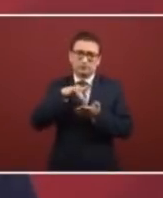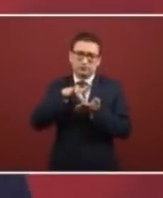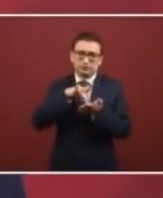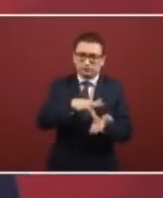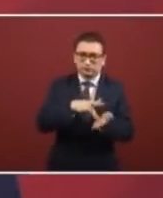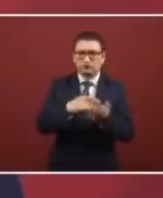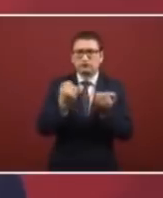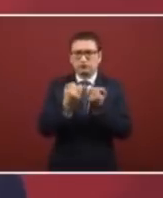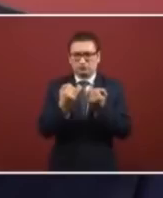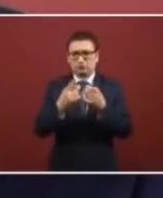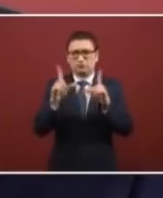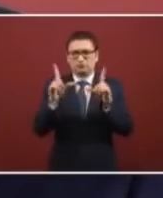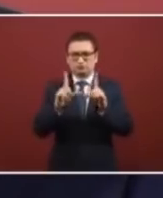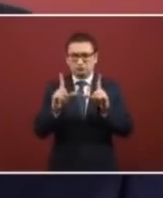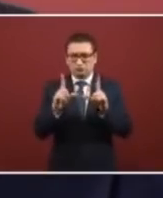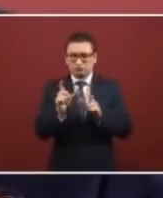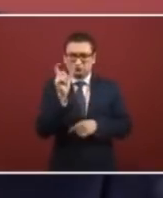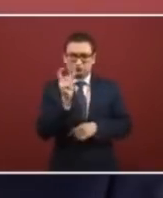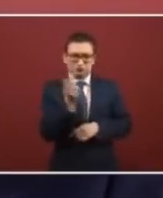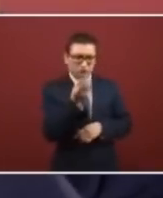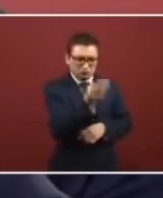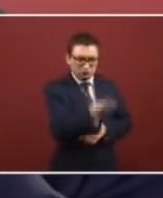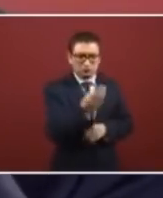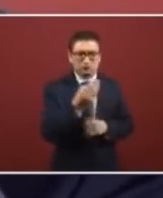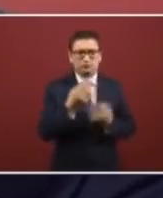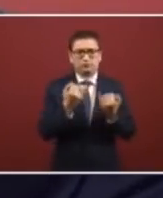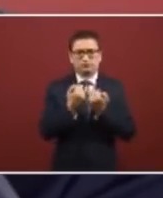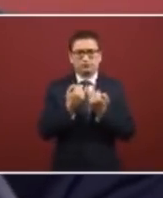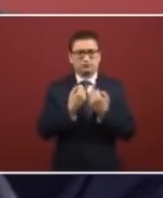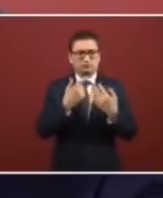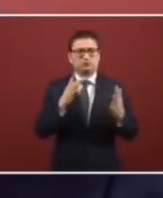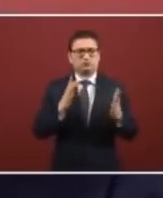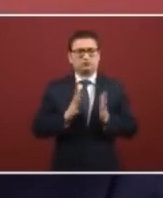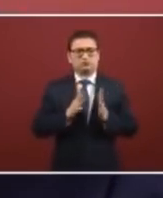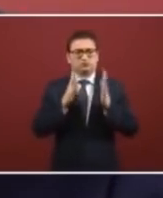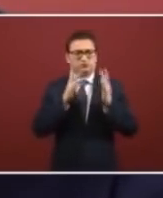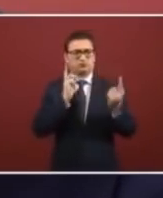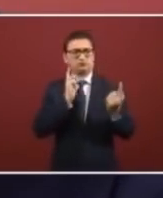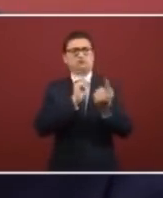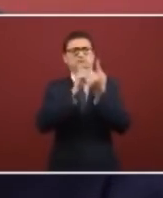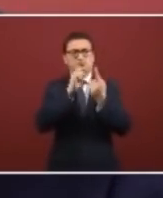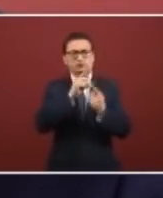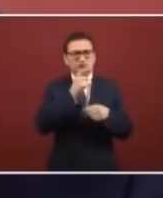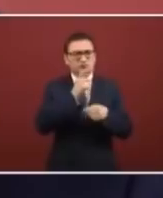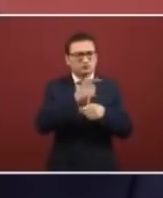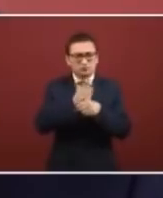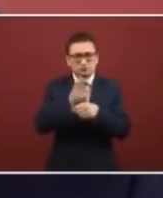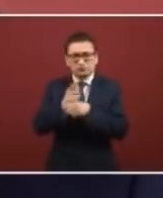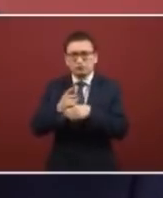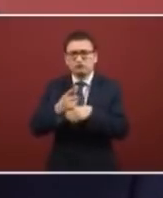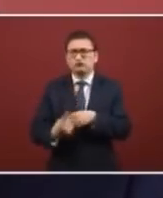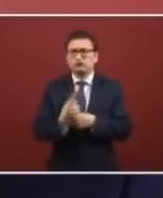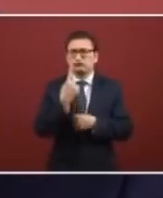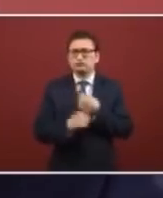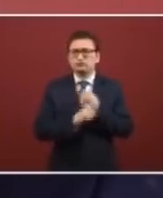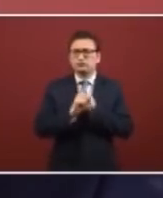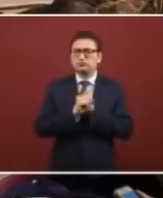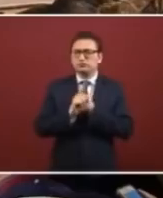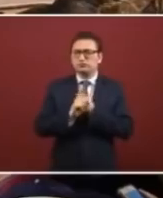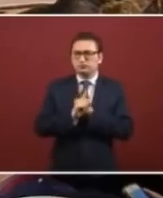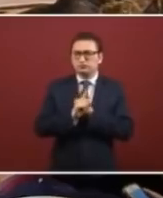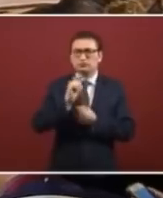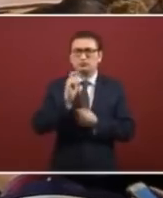tarjeta. Se encuentra uno con el problema que no hay